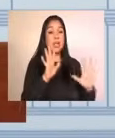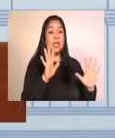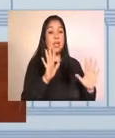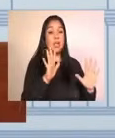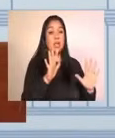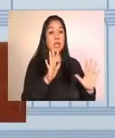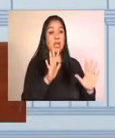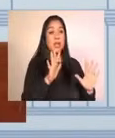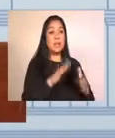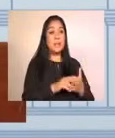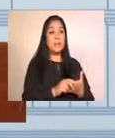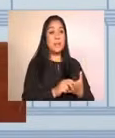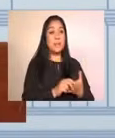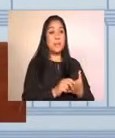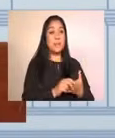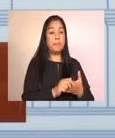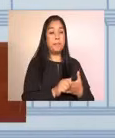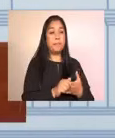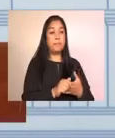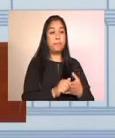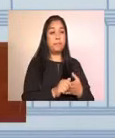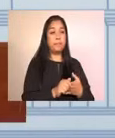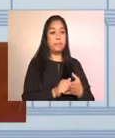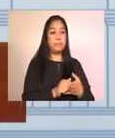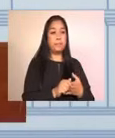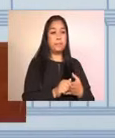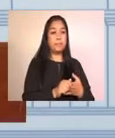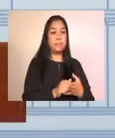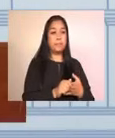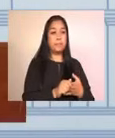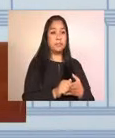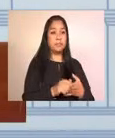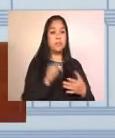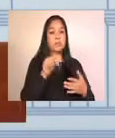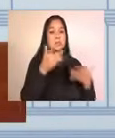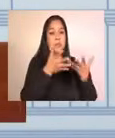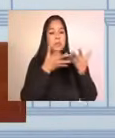de la del problema veterinario.